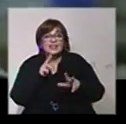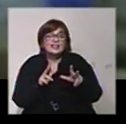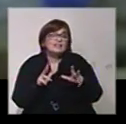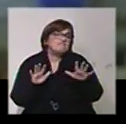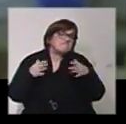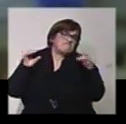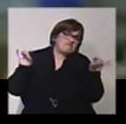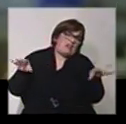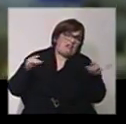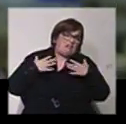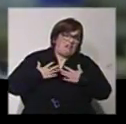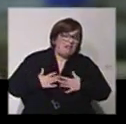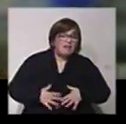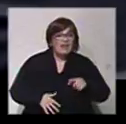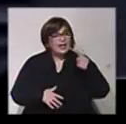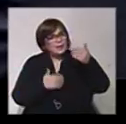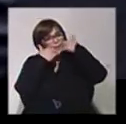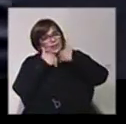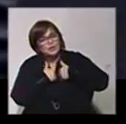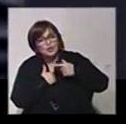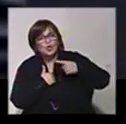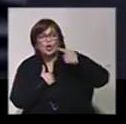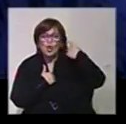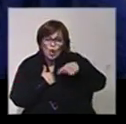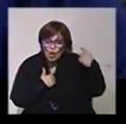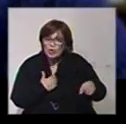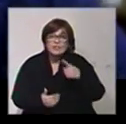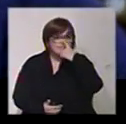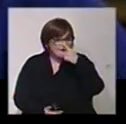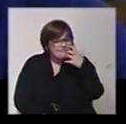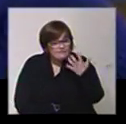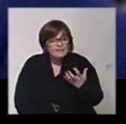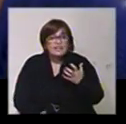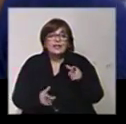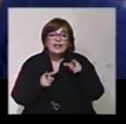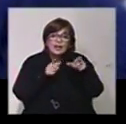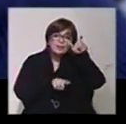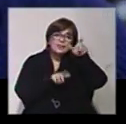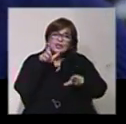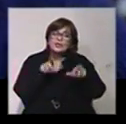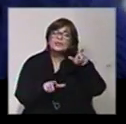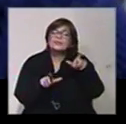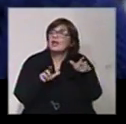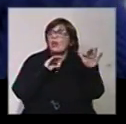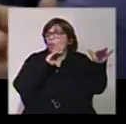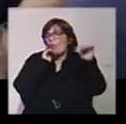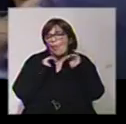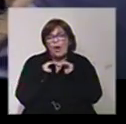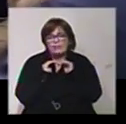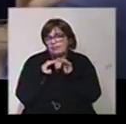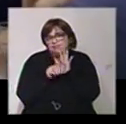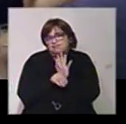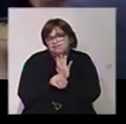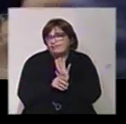distendido. Y bueno, y él preguntó también cosas acá, se interesaba, ¿viste? El loco era de igual a igual, por así